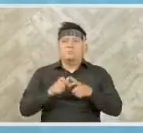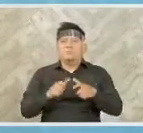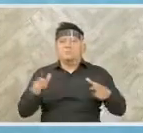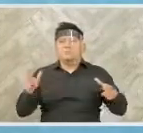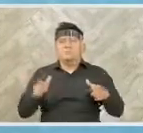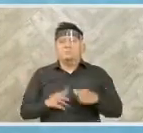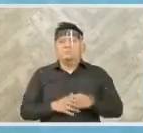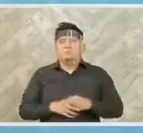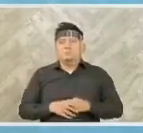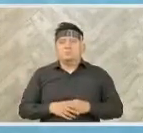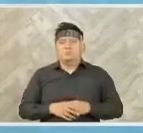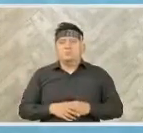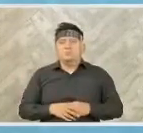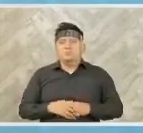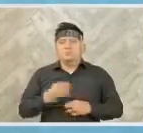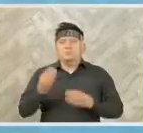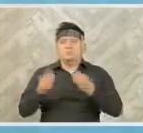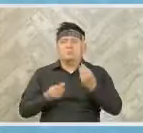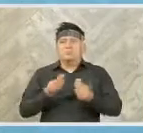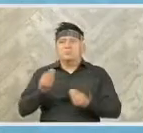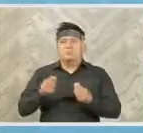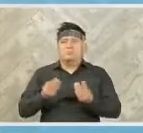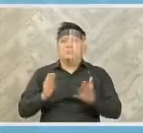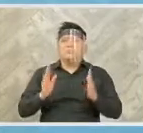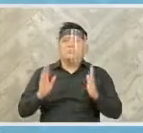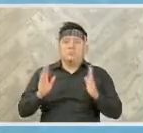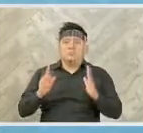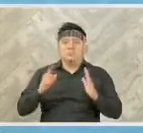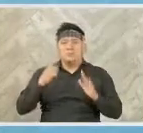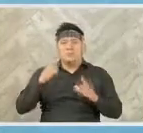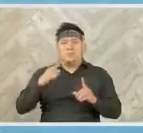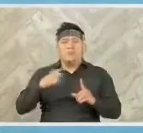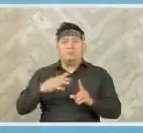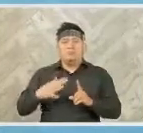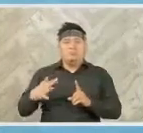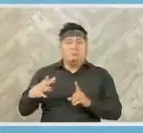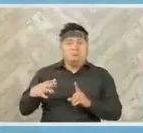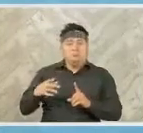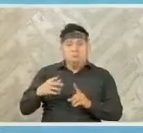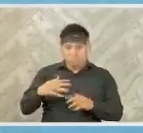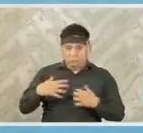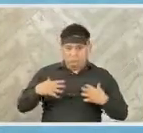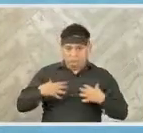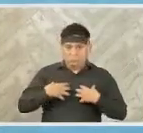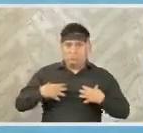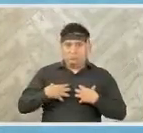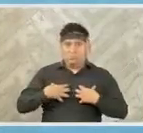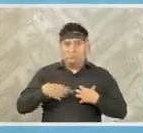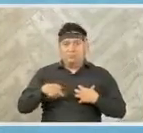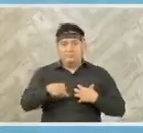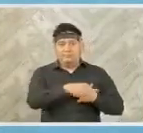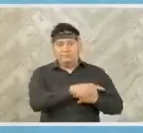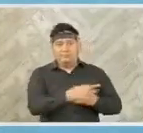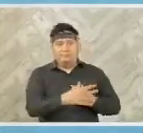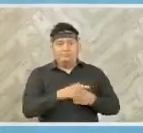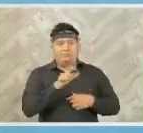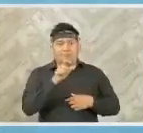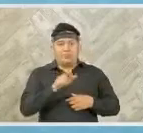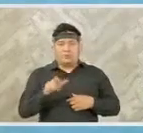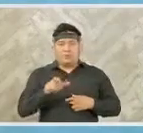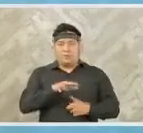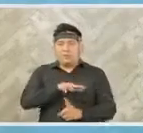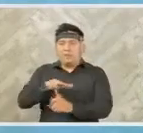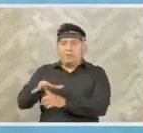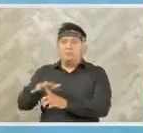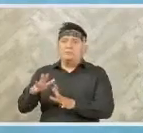convivencia porque la reacción ante un posible ataque de los seres sintientes a las personas termina muchas veces